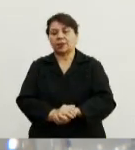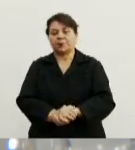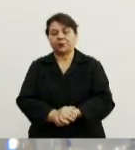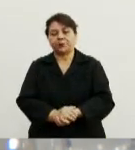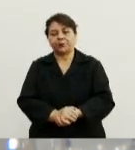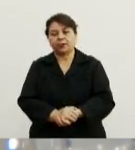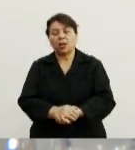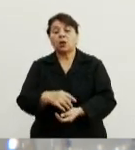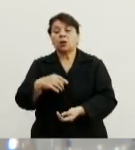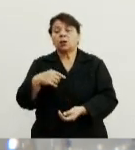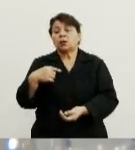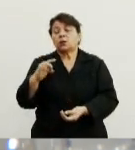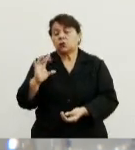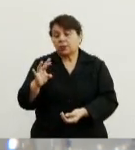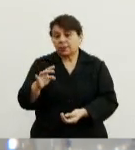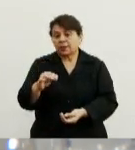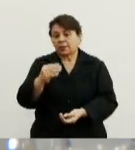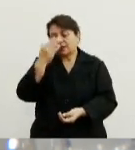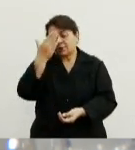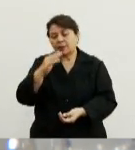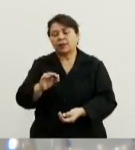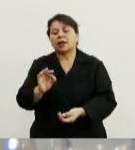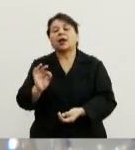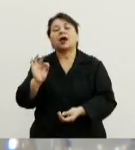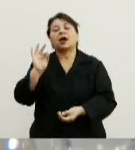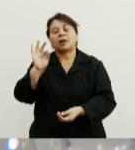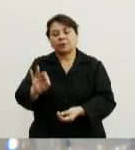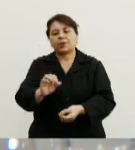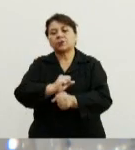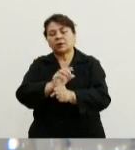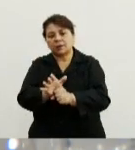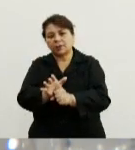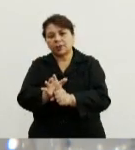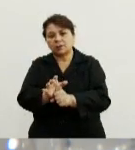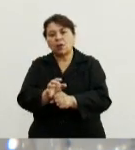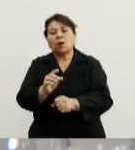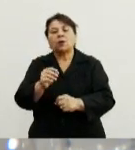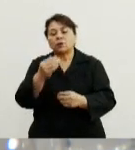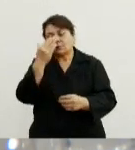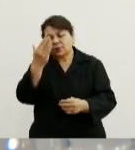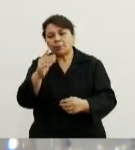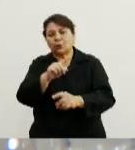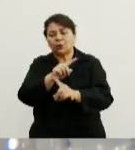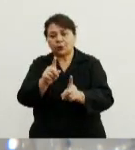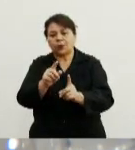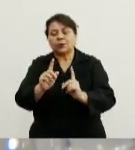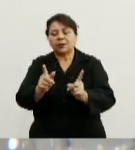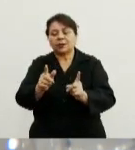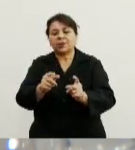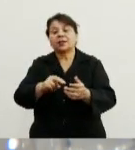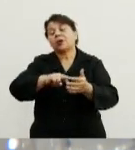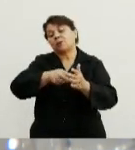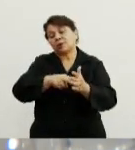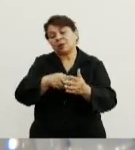salud no solamente nos enfrentamos al comida sino también a enfermedades dentro del ámbito estacionario y